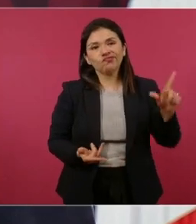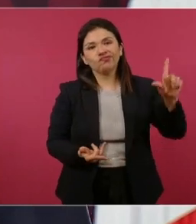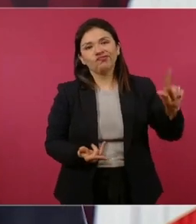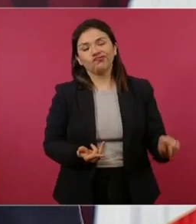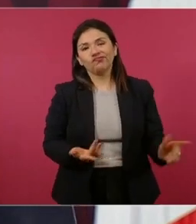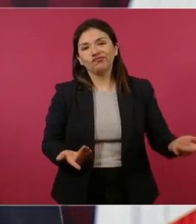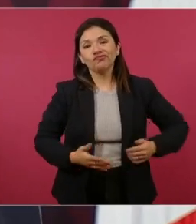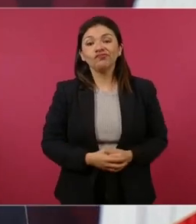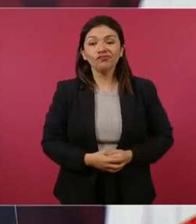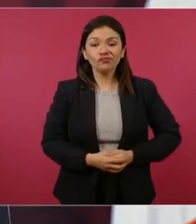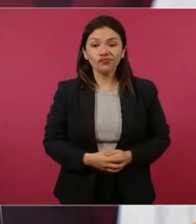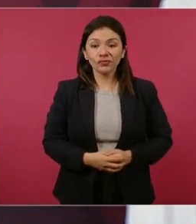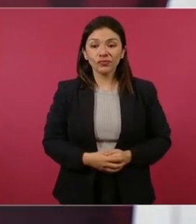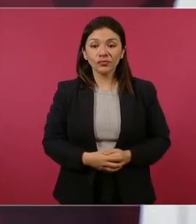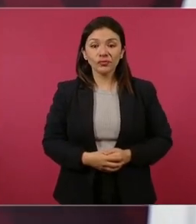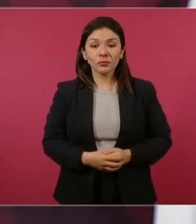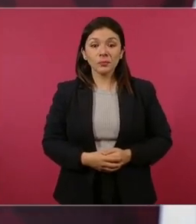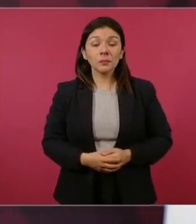Pero eso